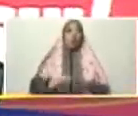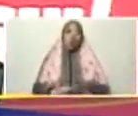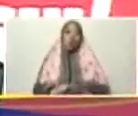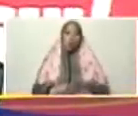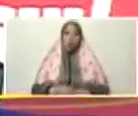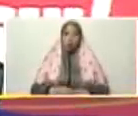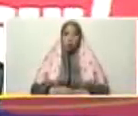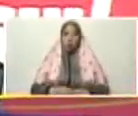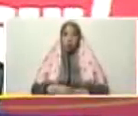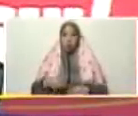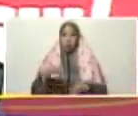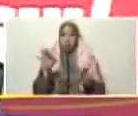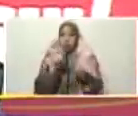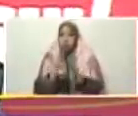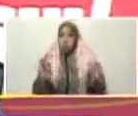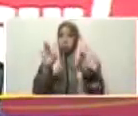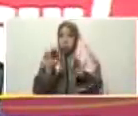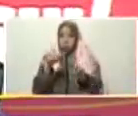ninguna circunstancia